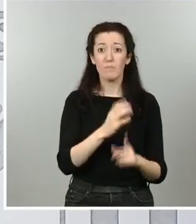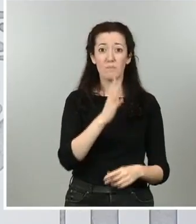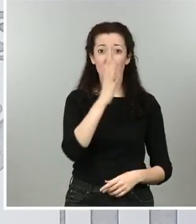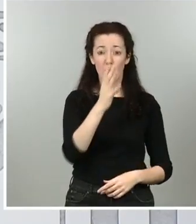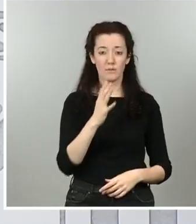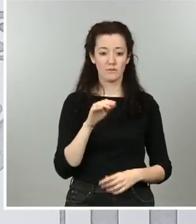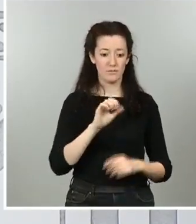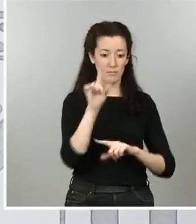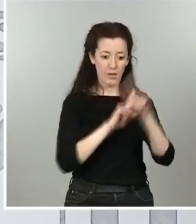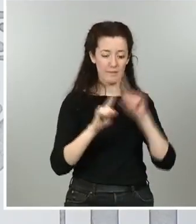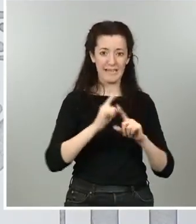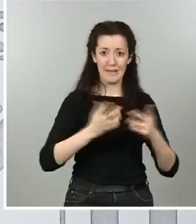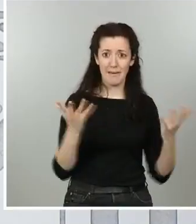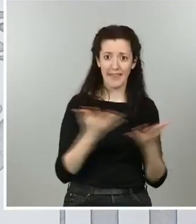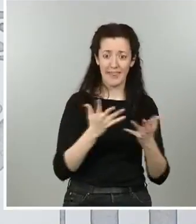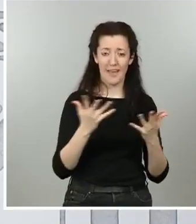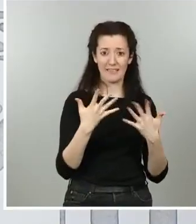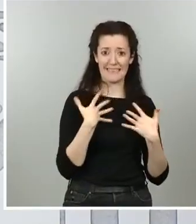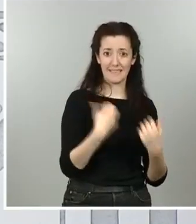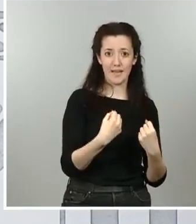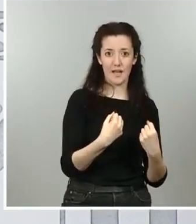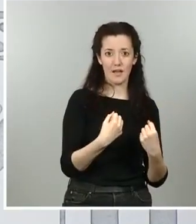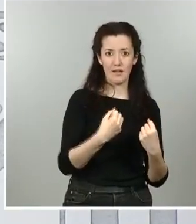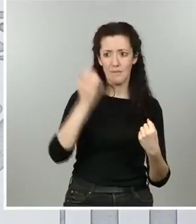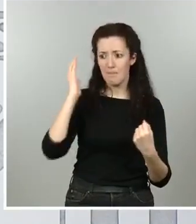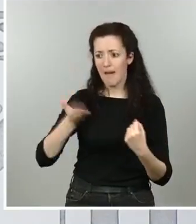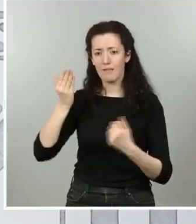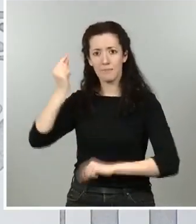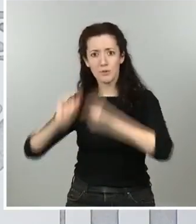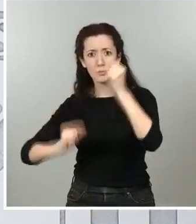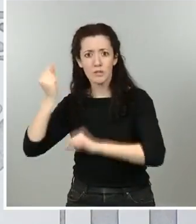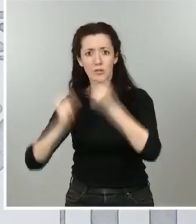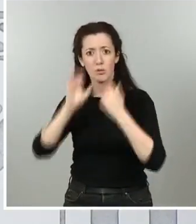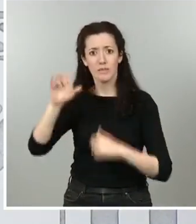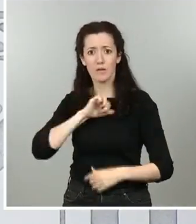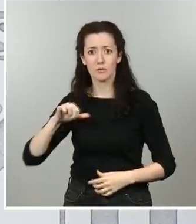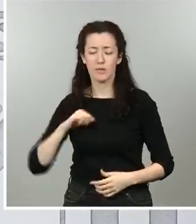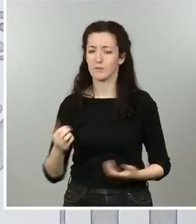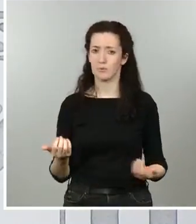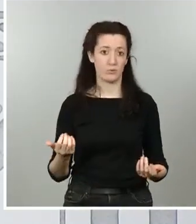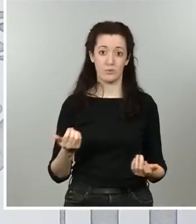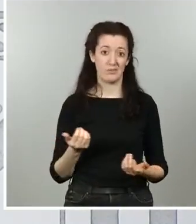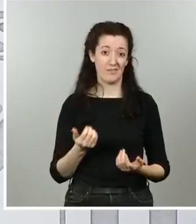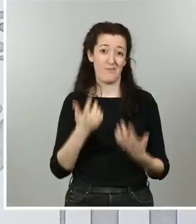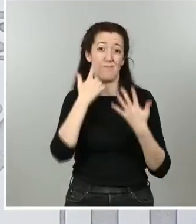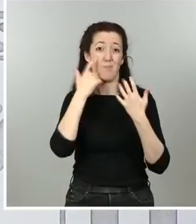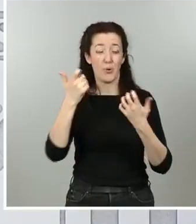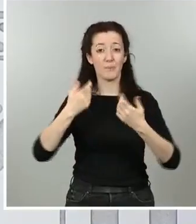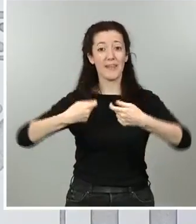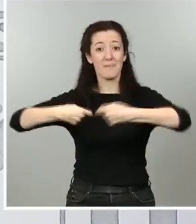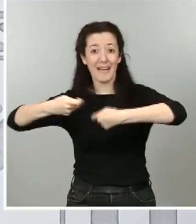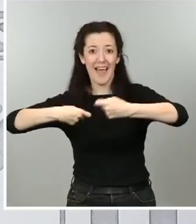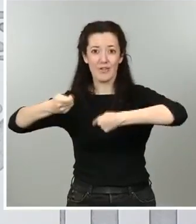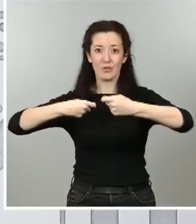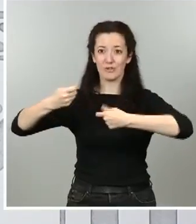los presupuestos de comunidades autónomas en un contexto creciente de encarecimiento del acceso a los mercados. En este